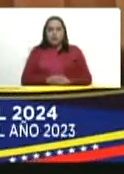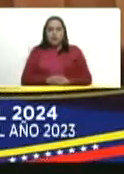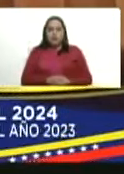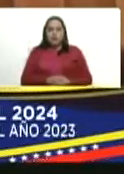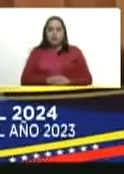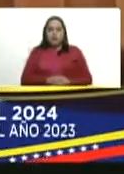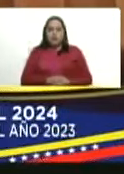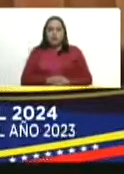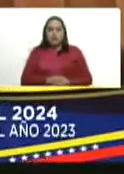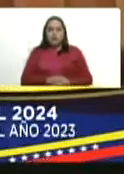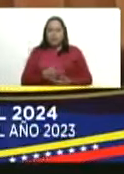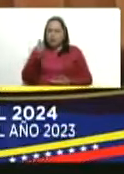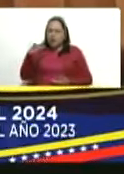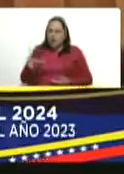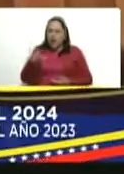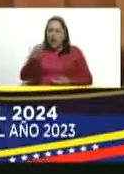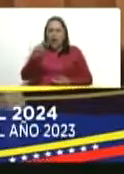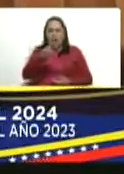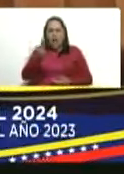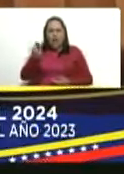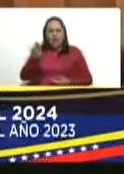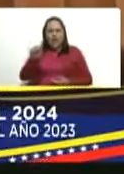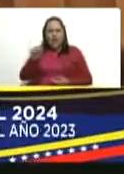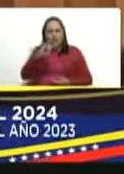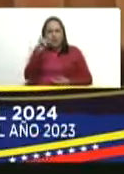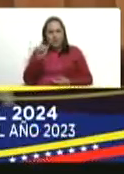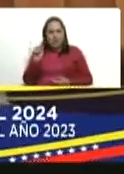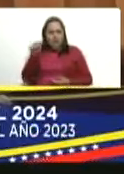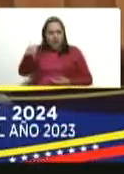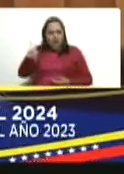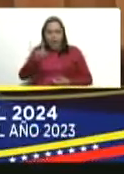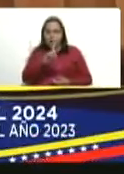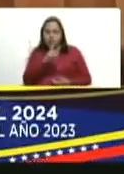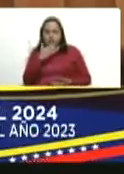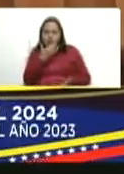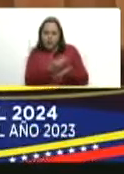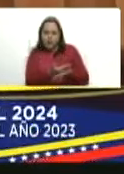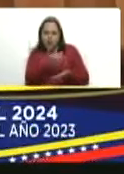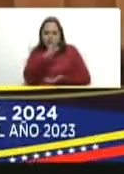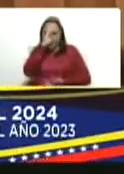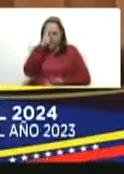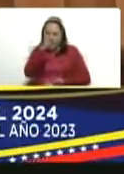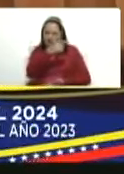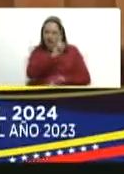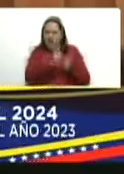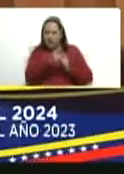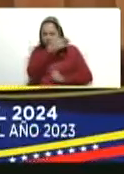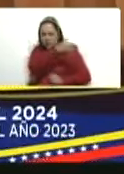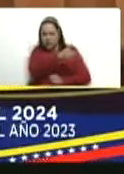¿Está Arriaza aquí? No, Arriaza me pidió permiso porque tiene embarina, una cosa ya.